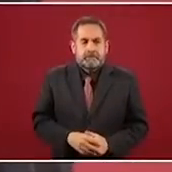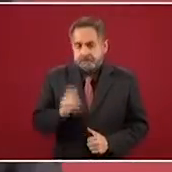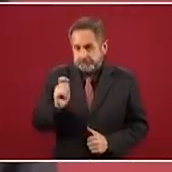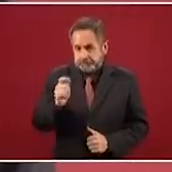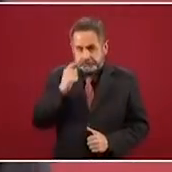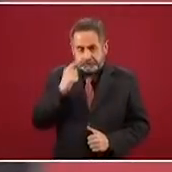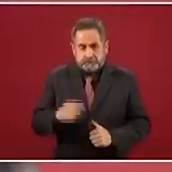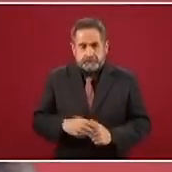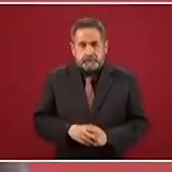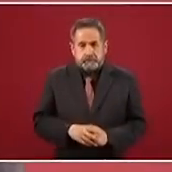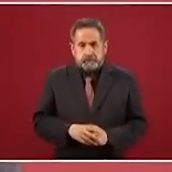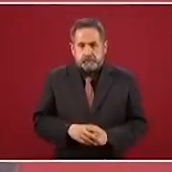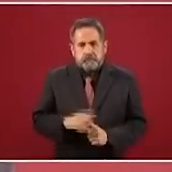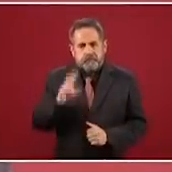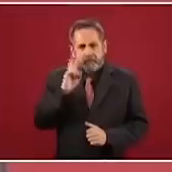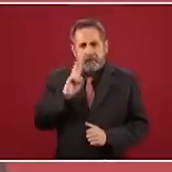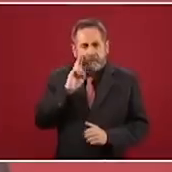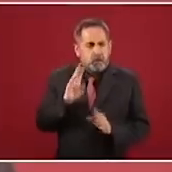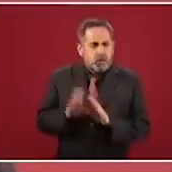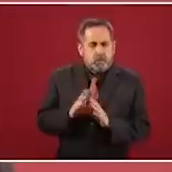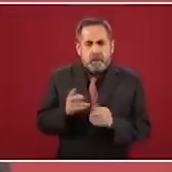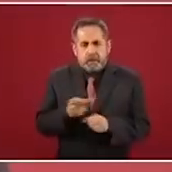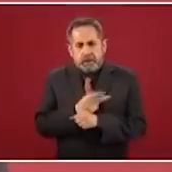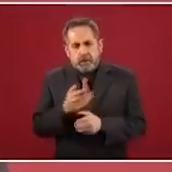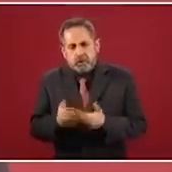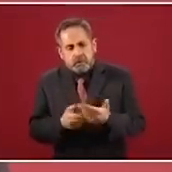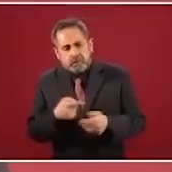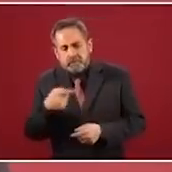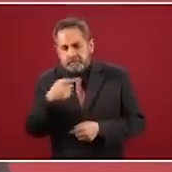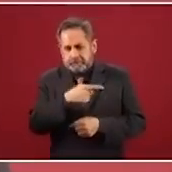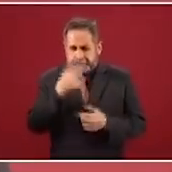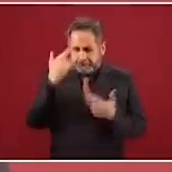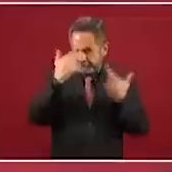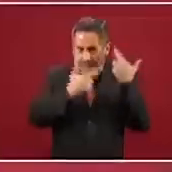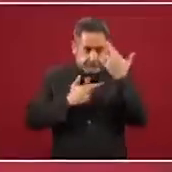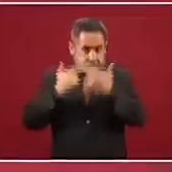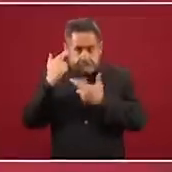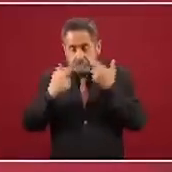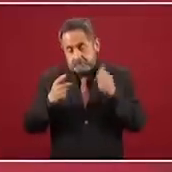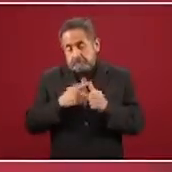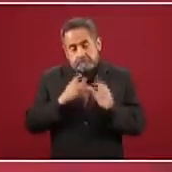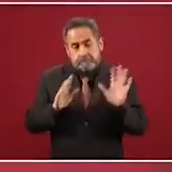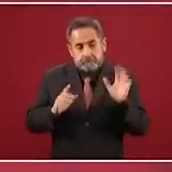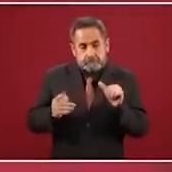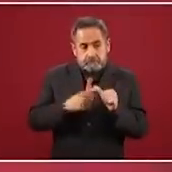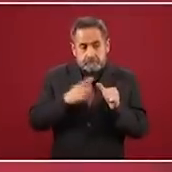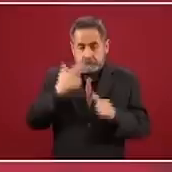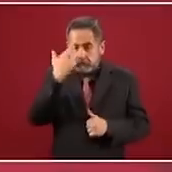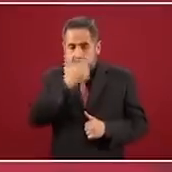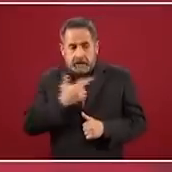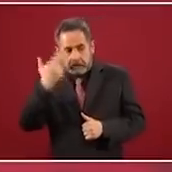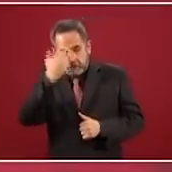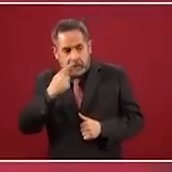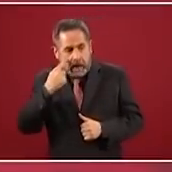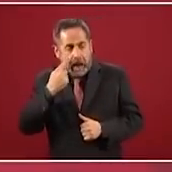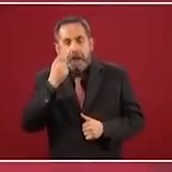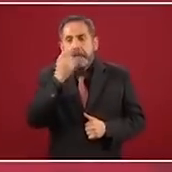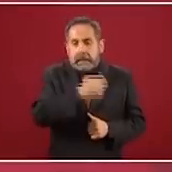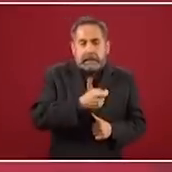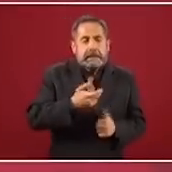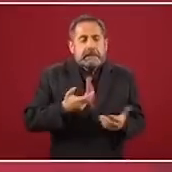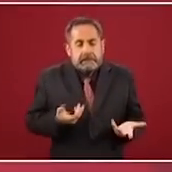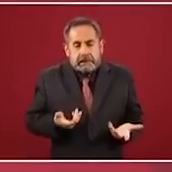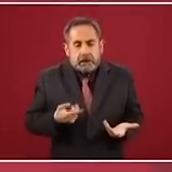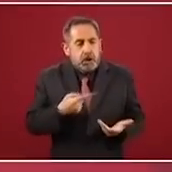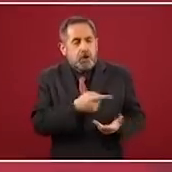vamos a ver cómo terminó la revisión que se hizo sobre